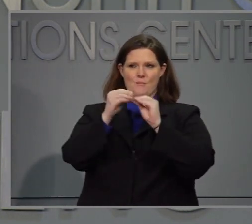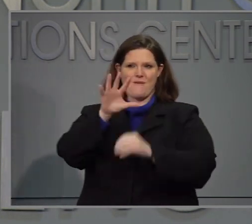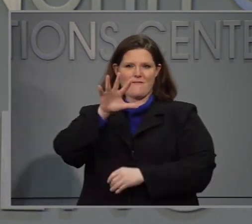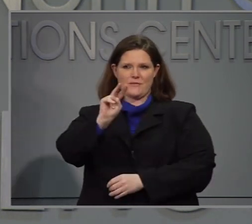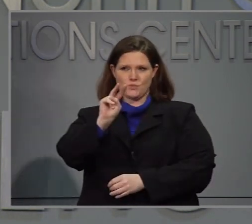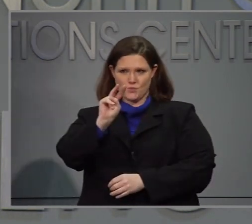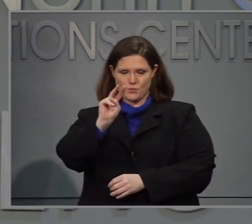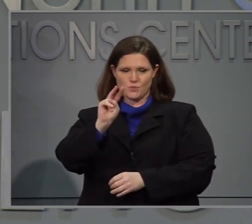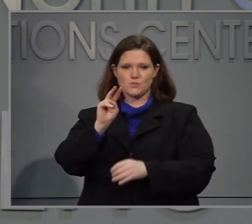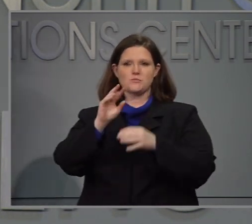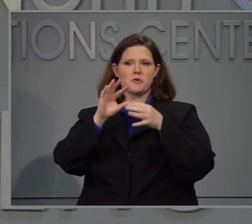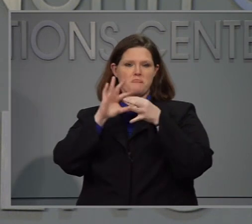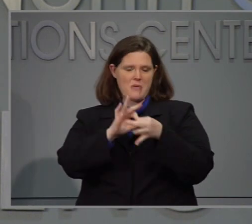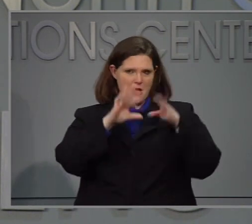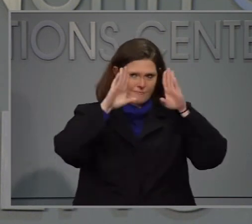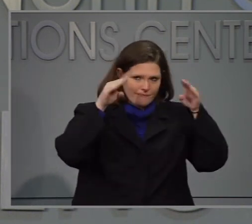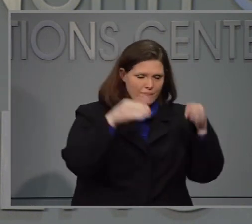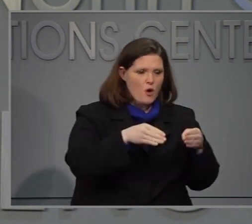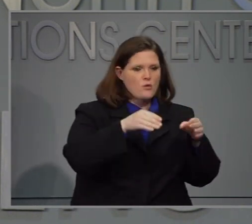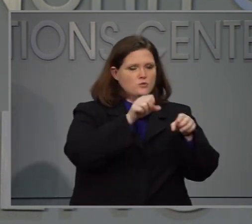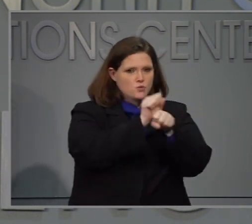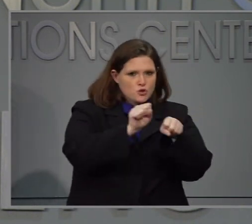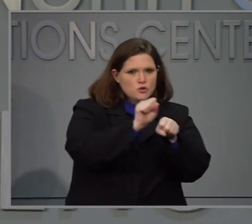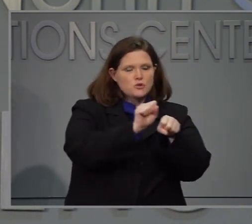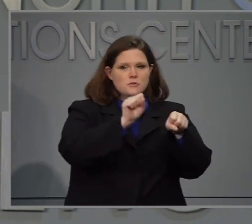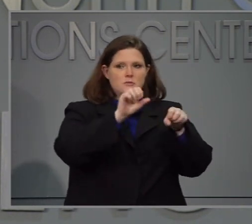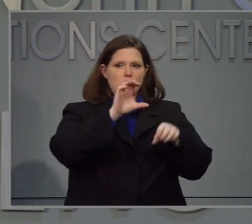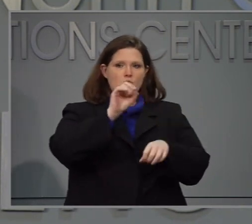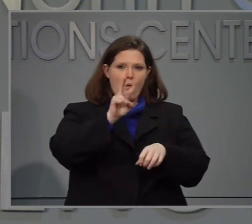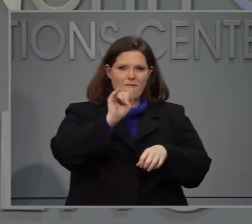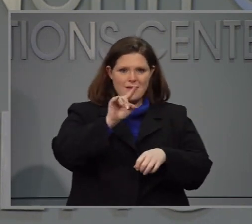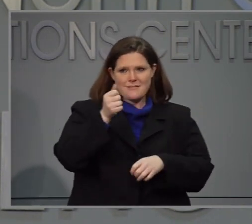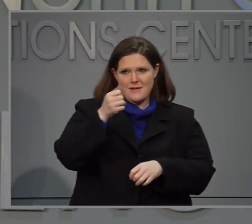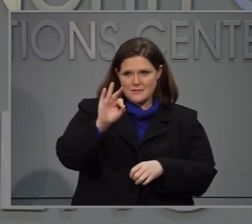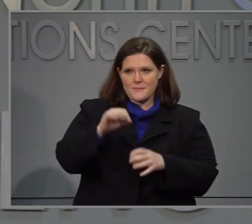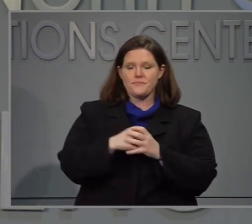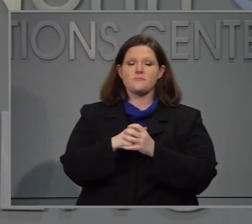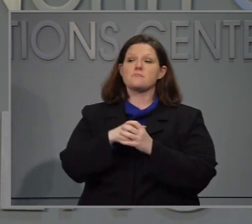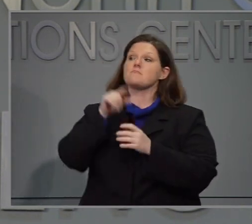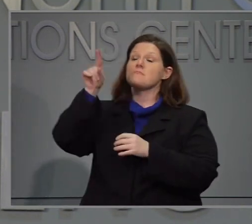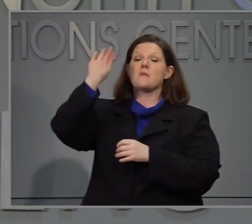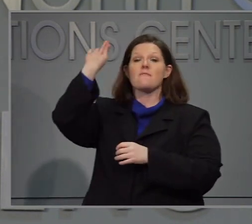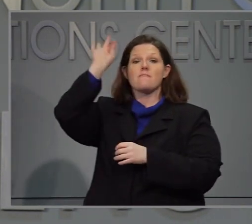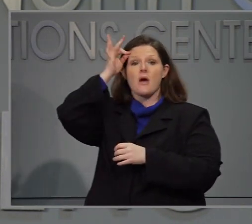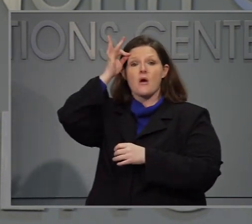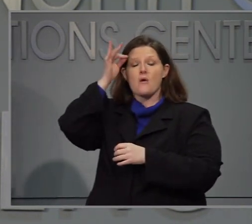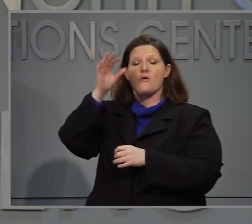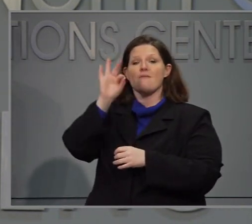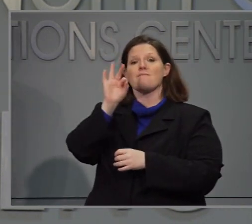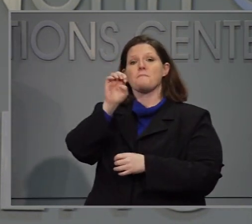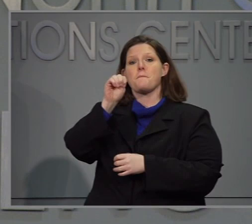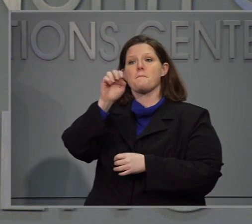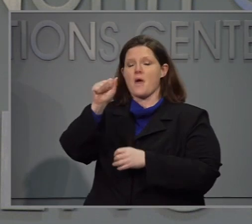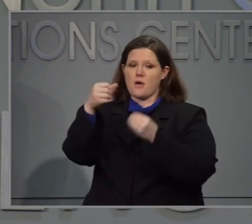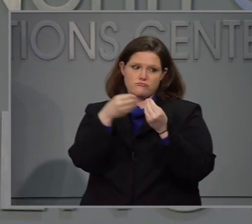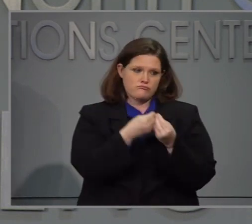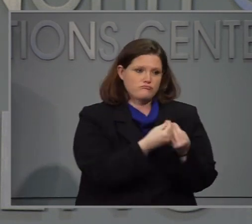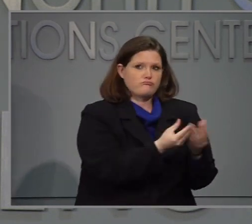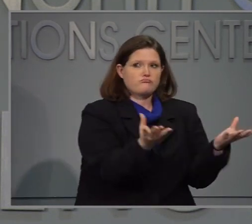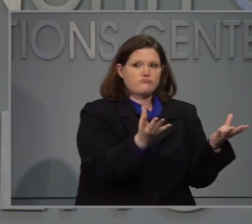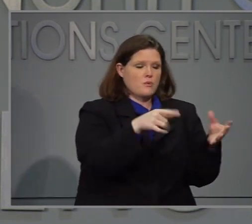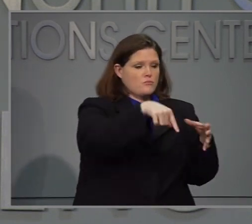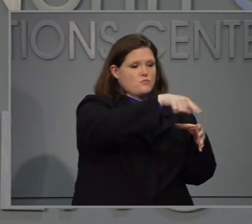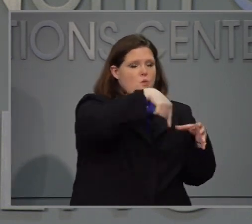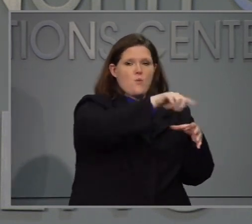en respuesta a COVID-19. FEMA ya empezó una campaña para distribuir tapabocas de tela para los trabajadores